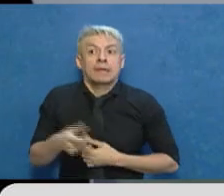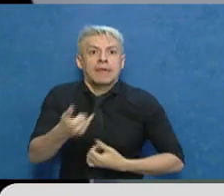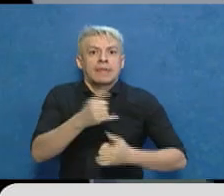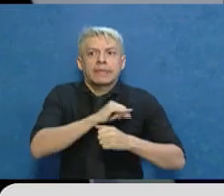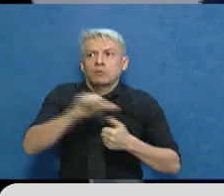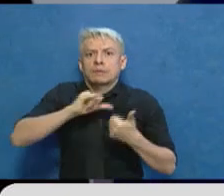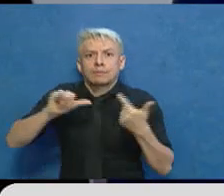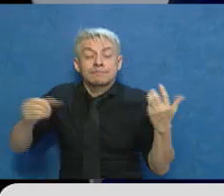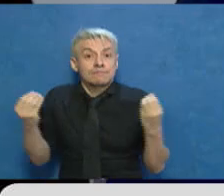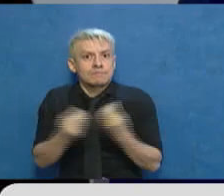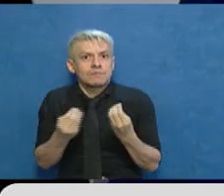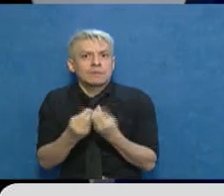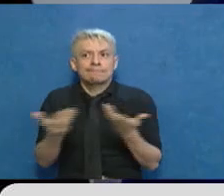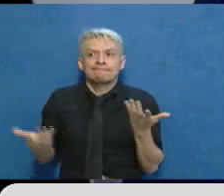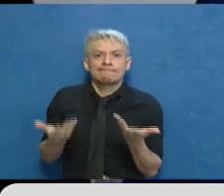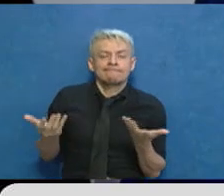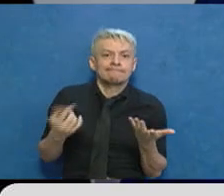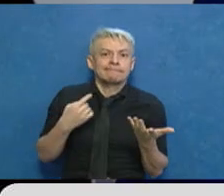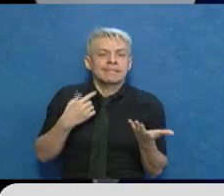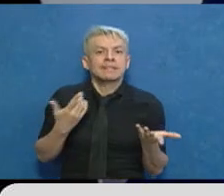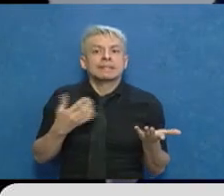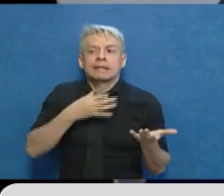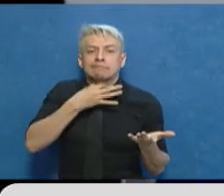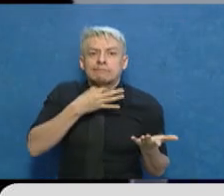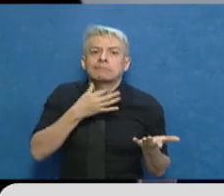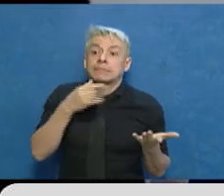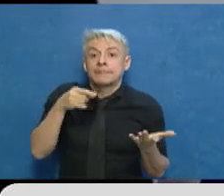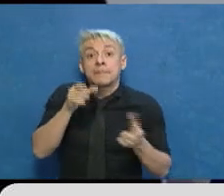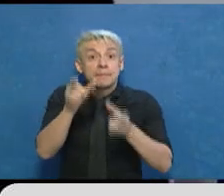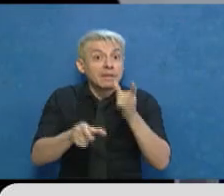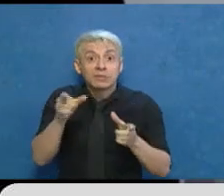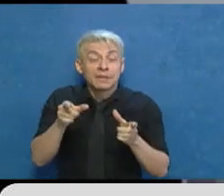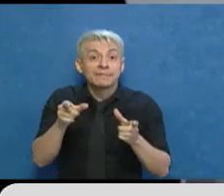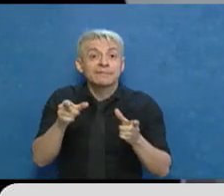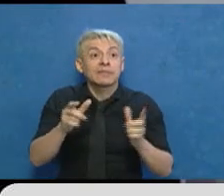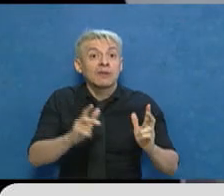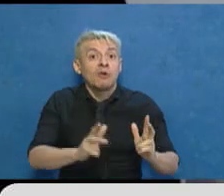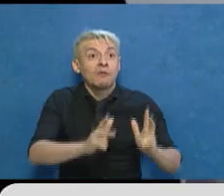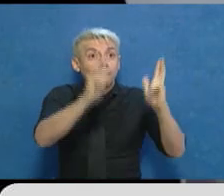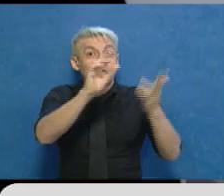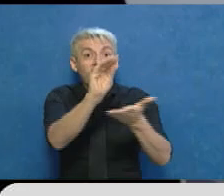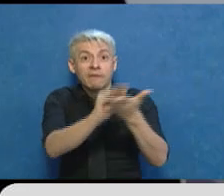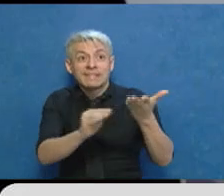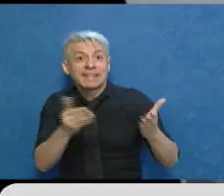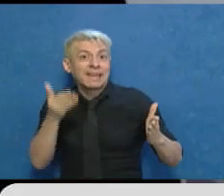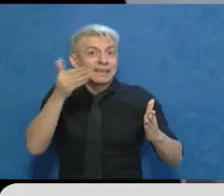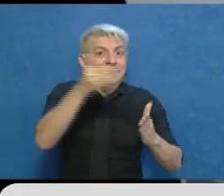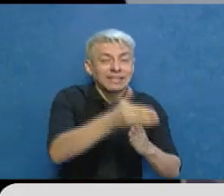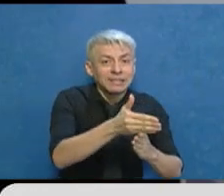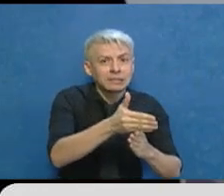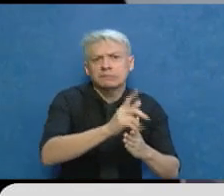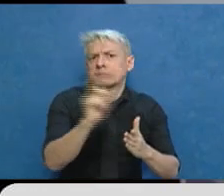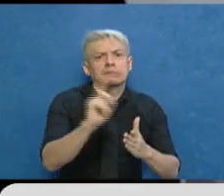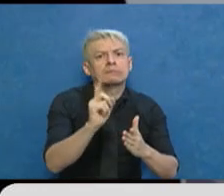denuncias que se ha venido, porque claramente la gente ahora, en vez de ir, de dirigirse a una oficina fiscal o a una unidad